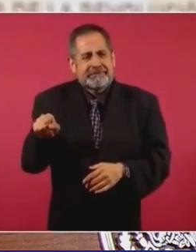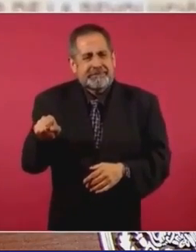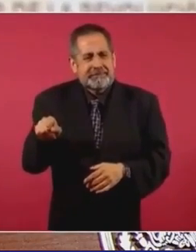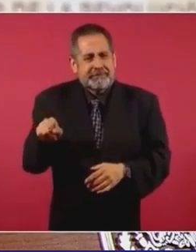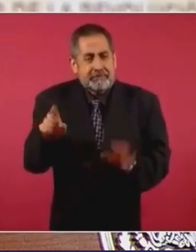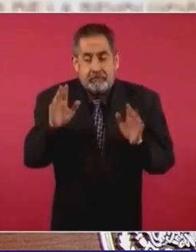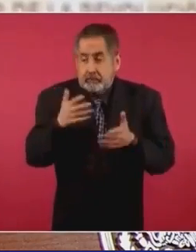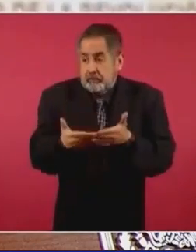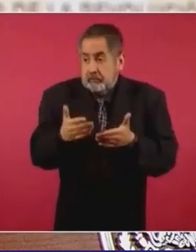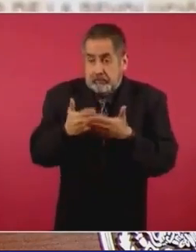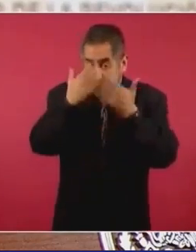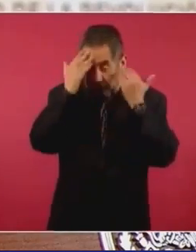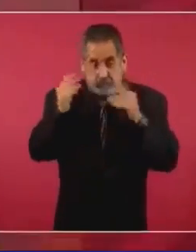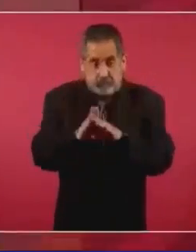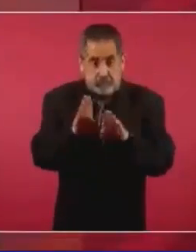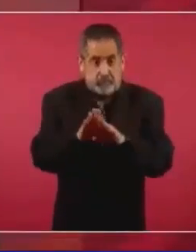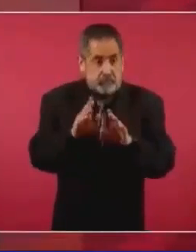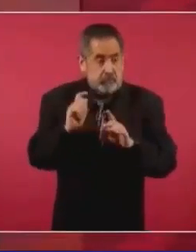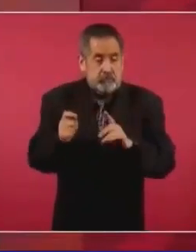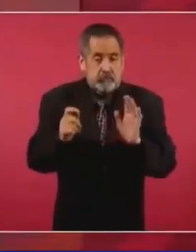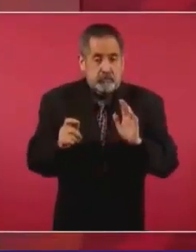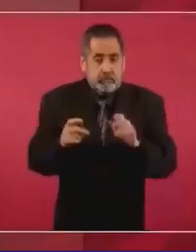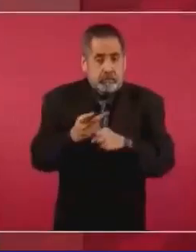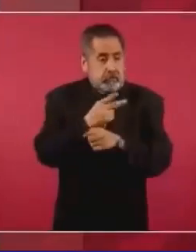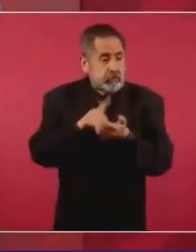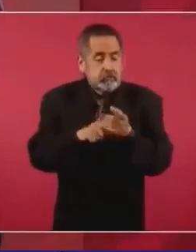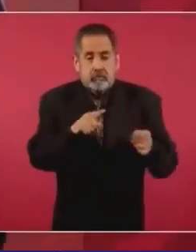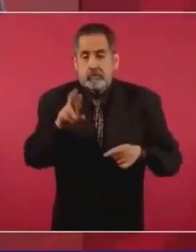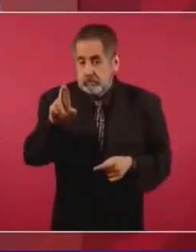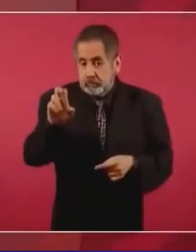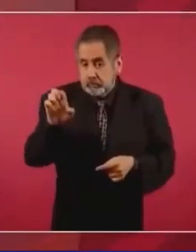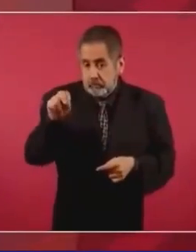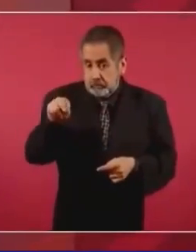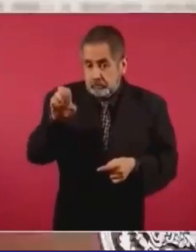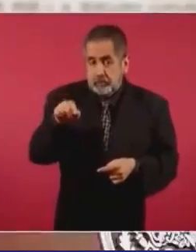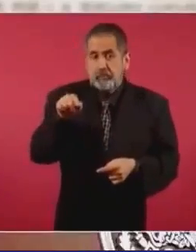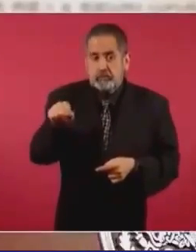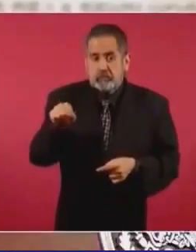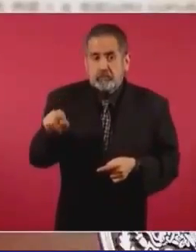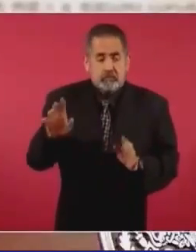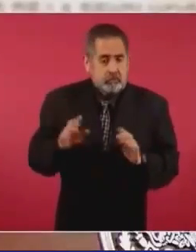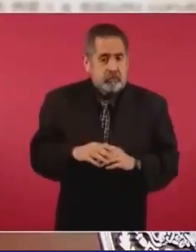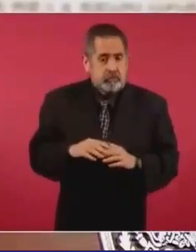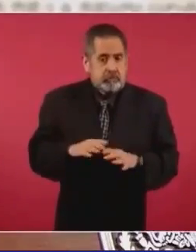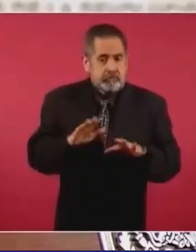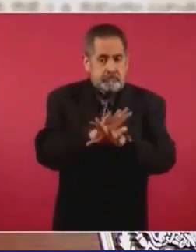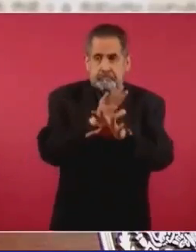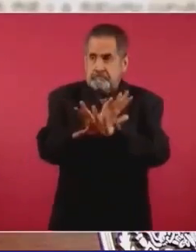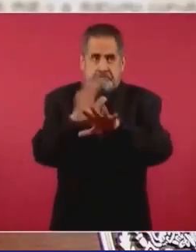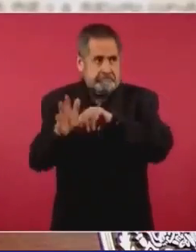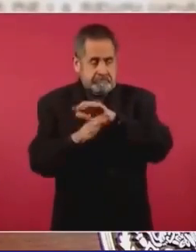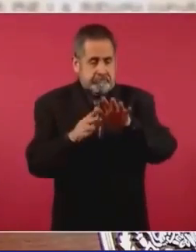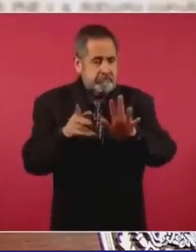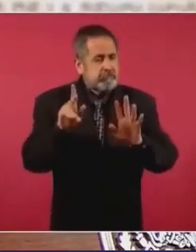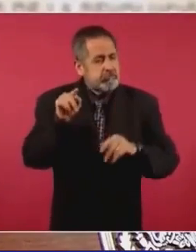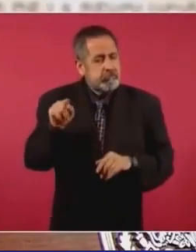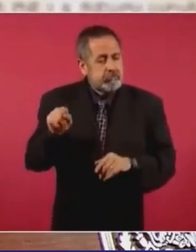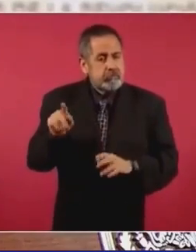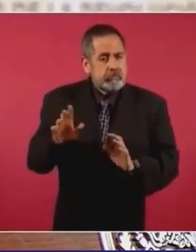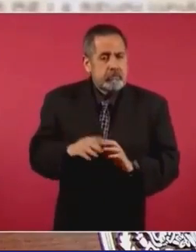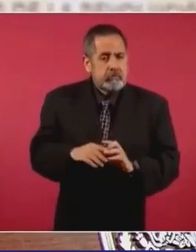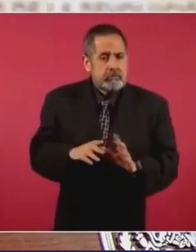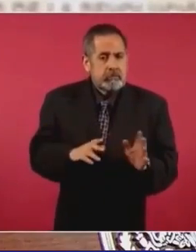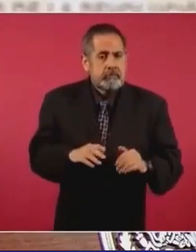no sé ahora cómo, qué esté pasando con él, porque sí han cambiado mucho las cosas con